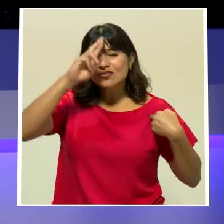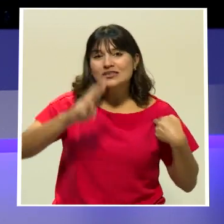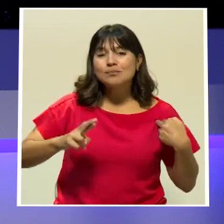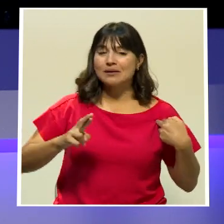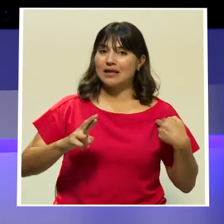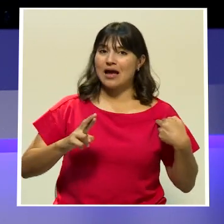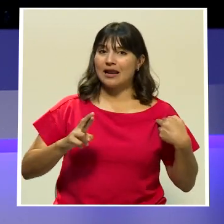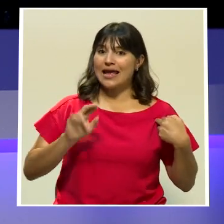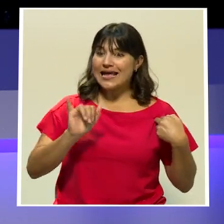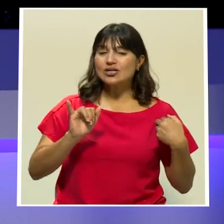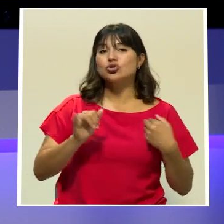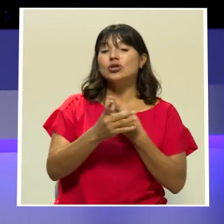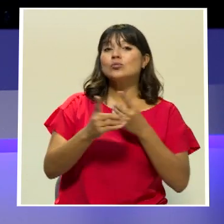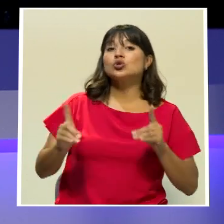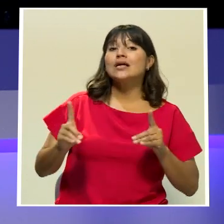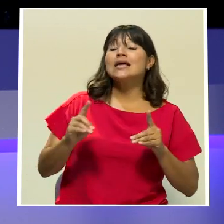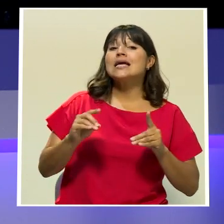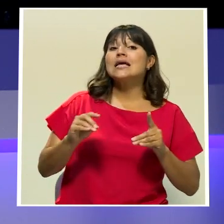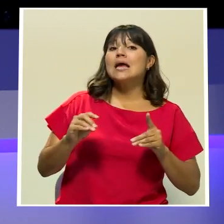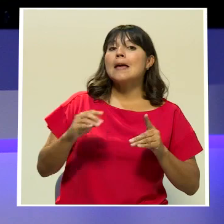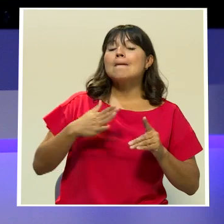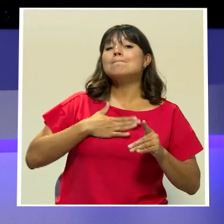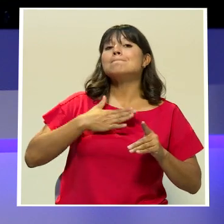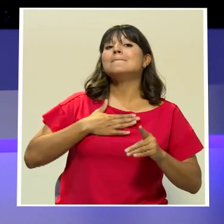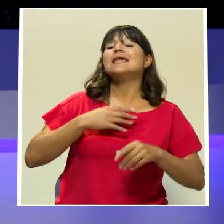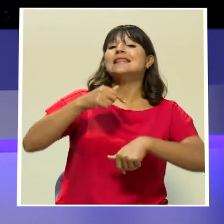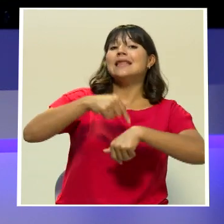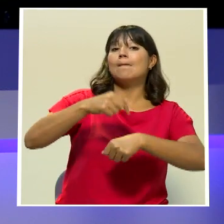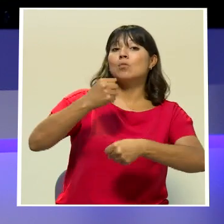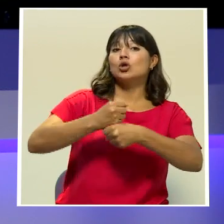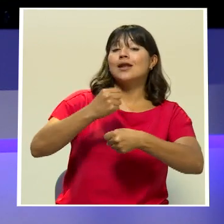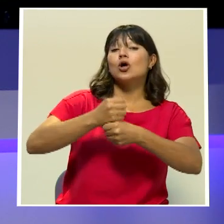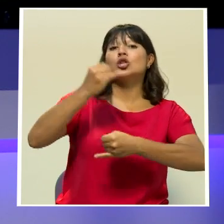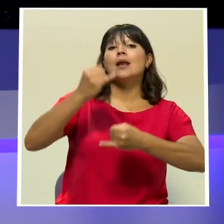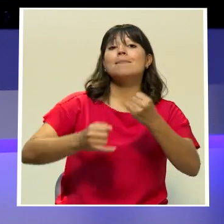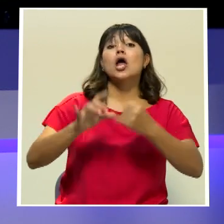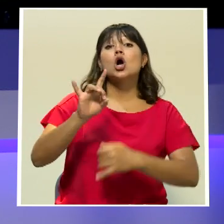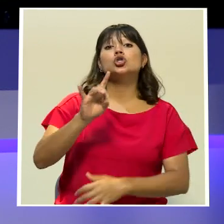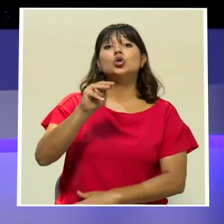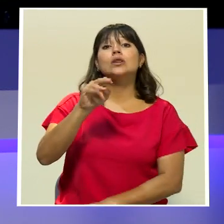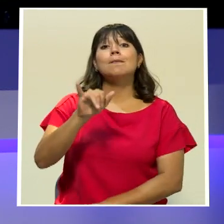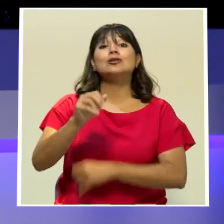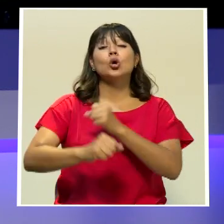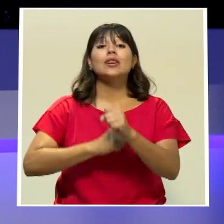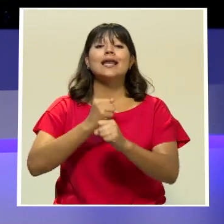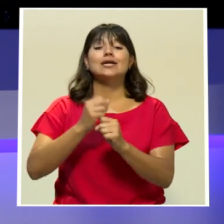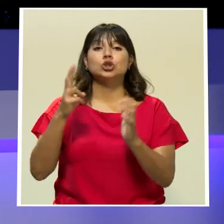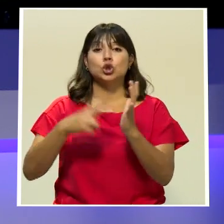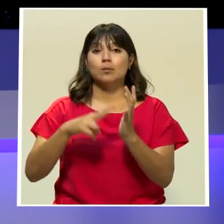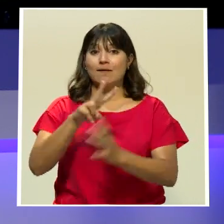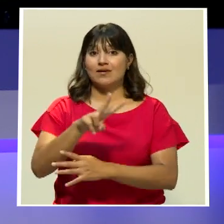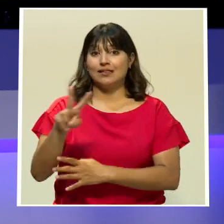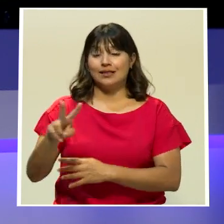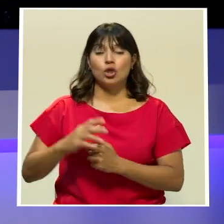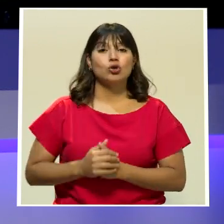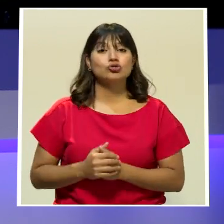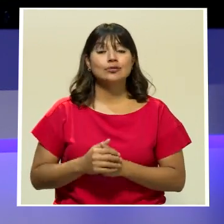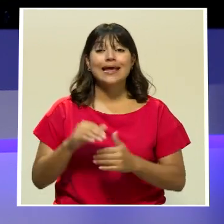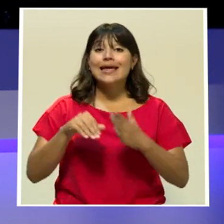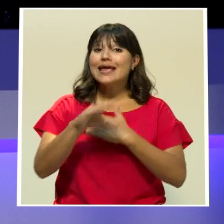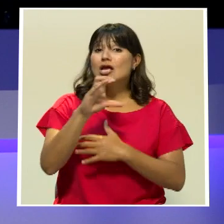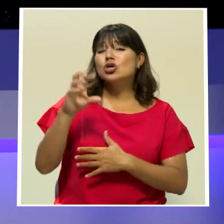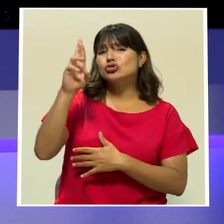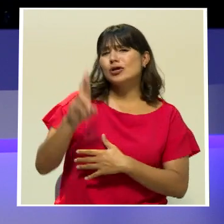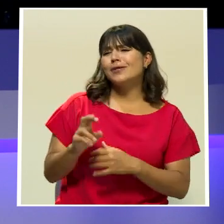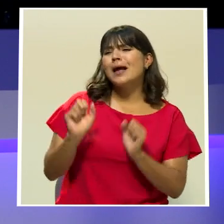y acaba el 8 de mayo del 2022. Aquí podemos tener en Costa Rica